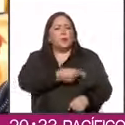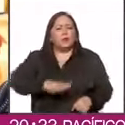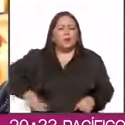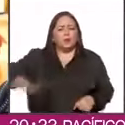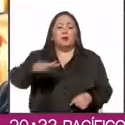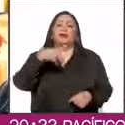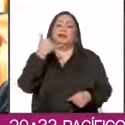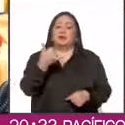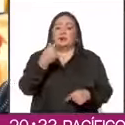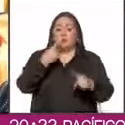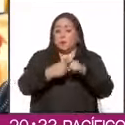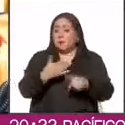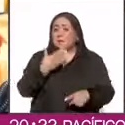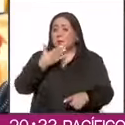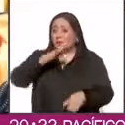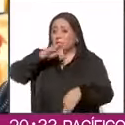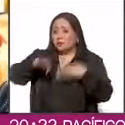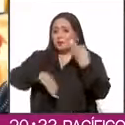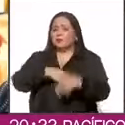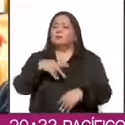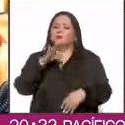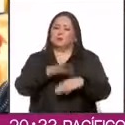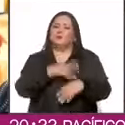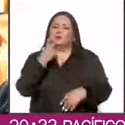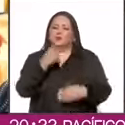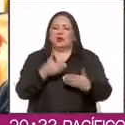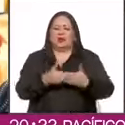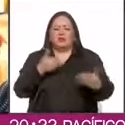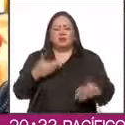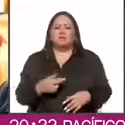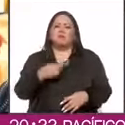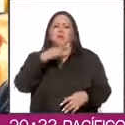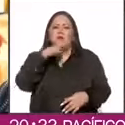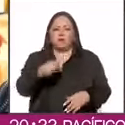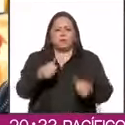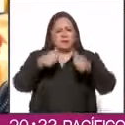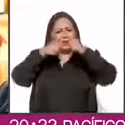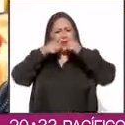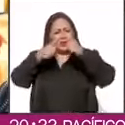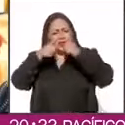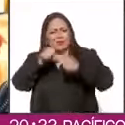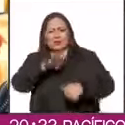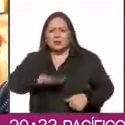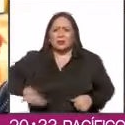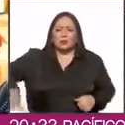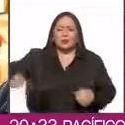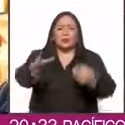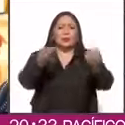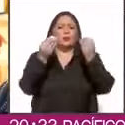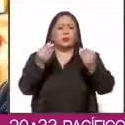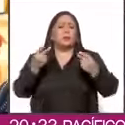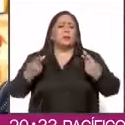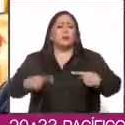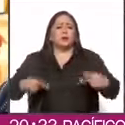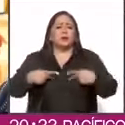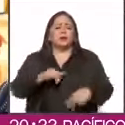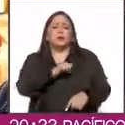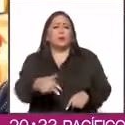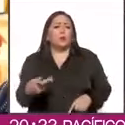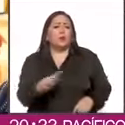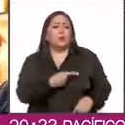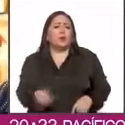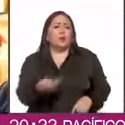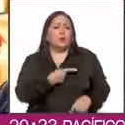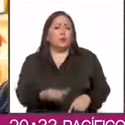por el bien de todos es preciso antes que nada atender a esa amplia mayoría marginada